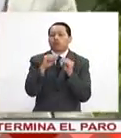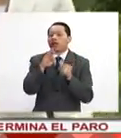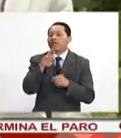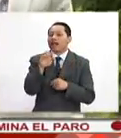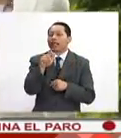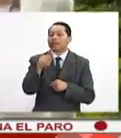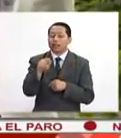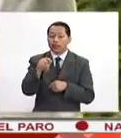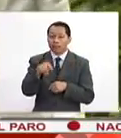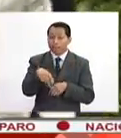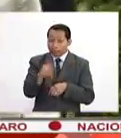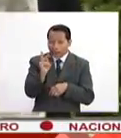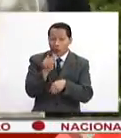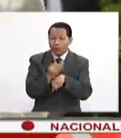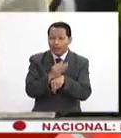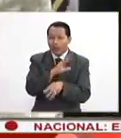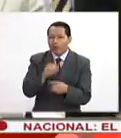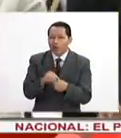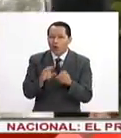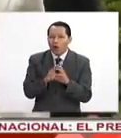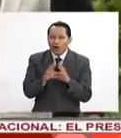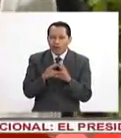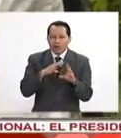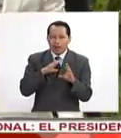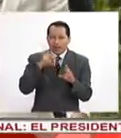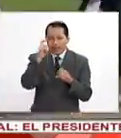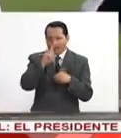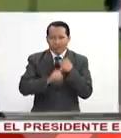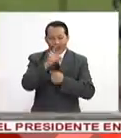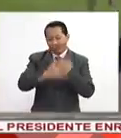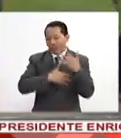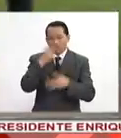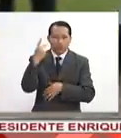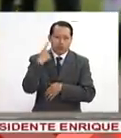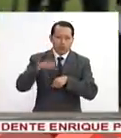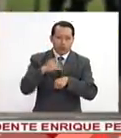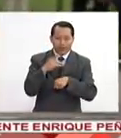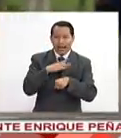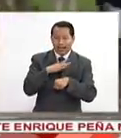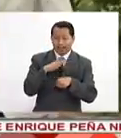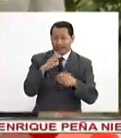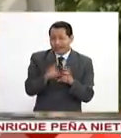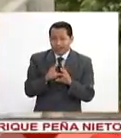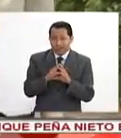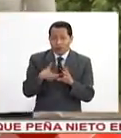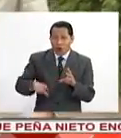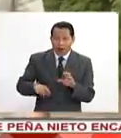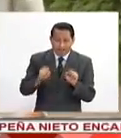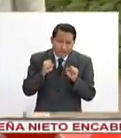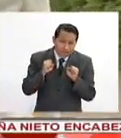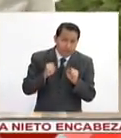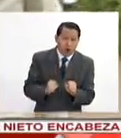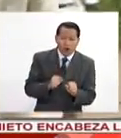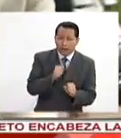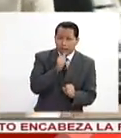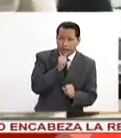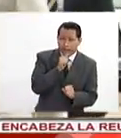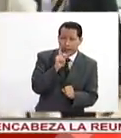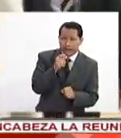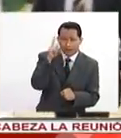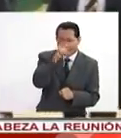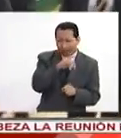Sin embargo, ahorita todo, digamos que es un poco un caos político, porque al no tener un gobierno consolidado, es muy difícil